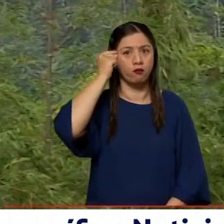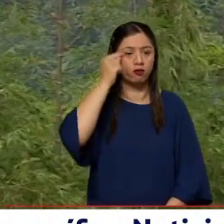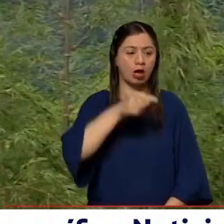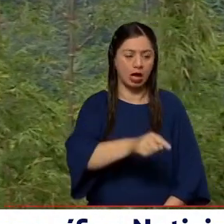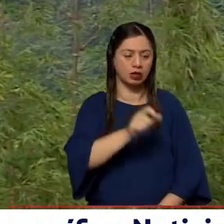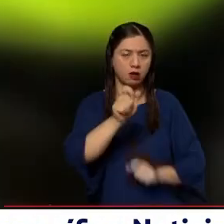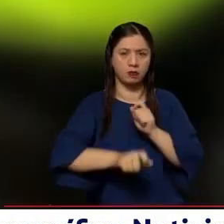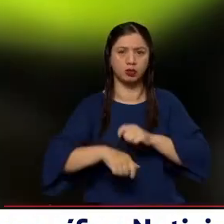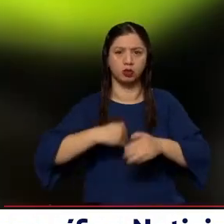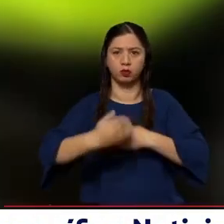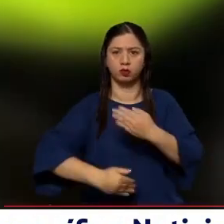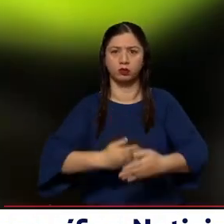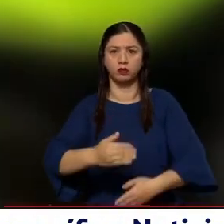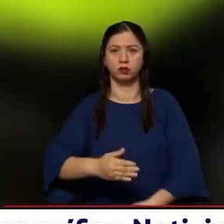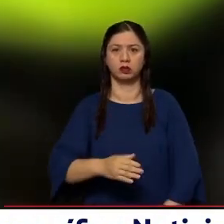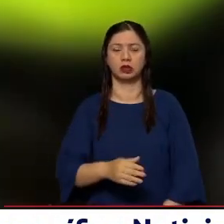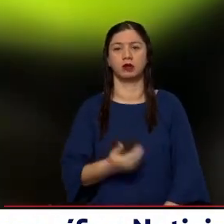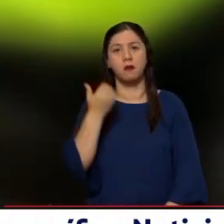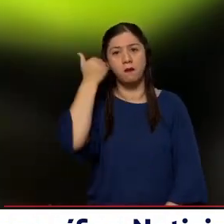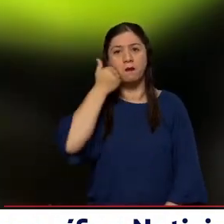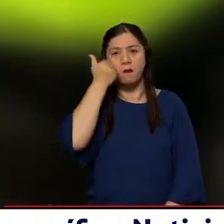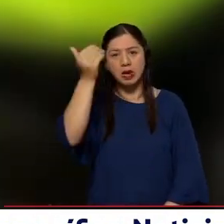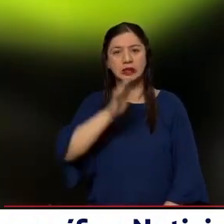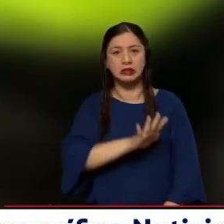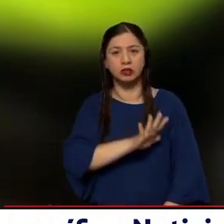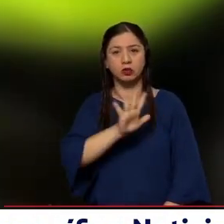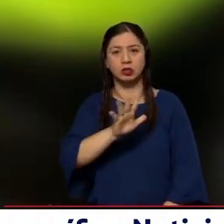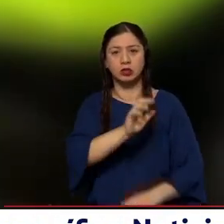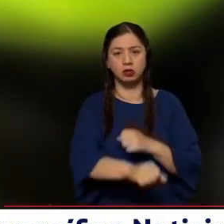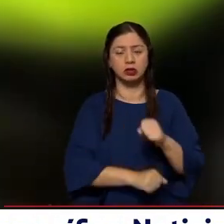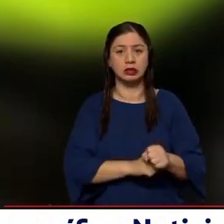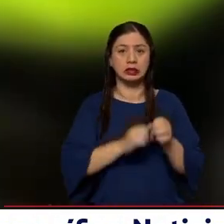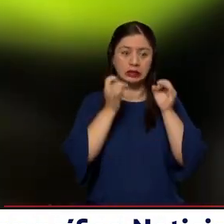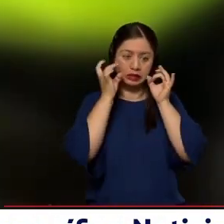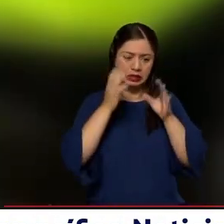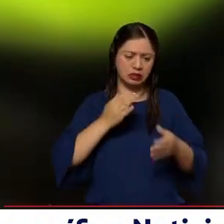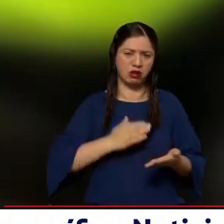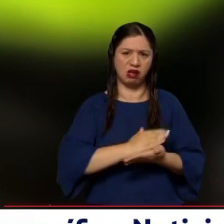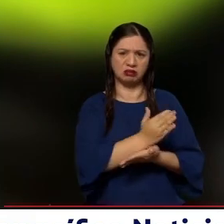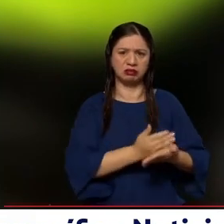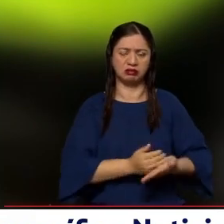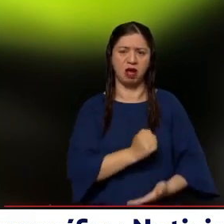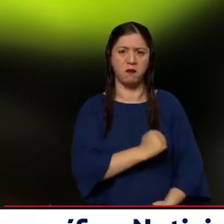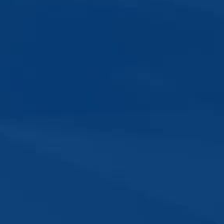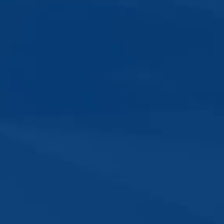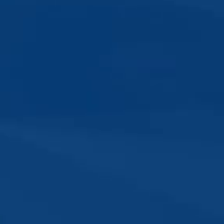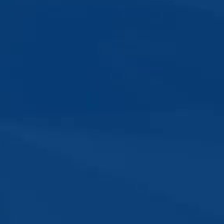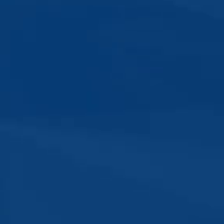procesado atacó a un adulto de 58 años, quien por la gravedad de las heridas falleció.